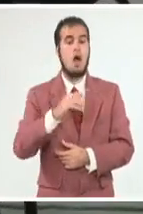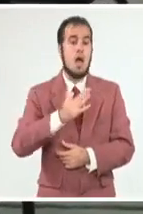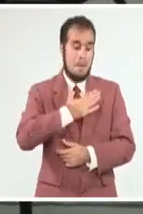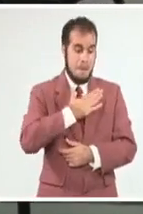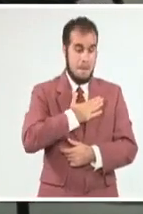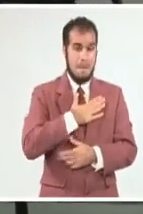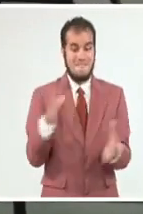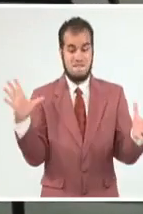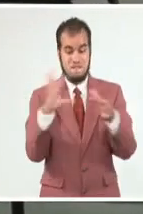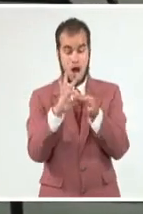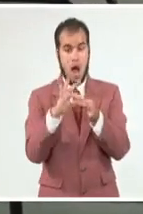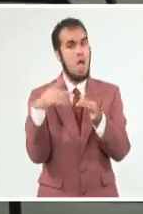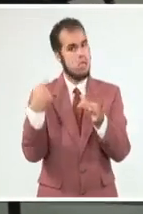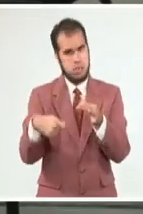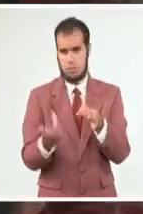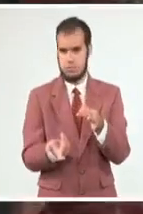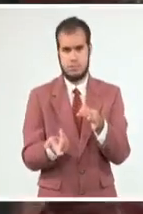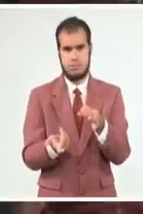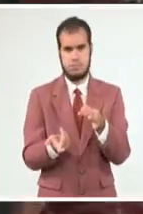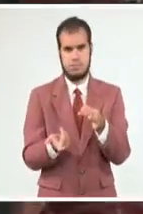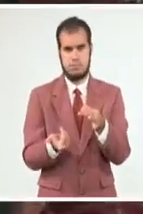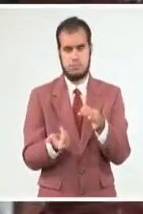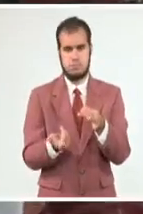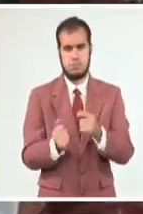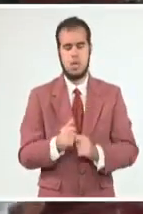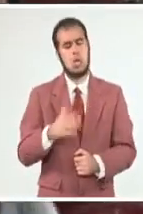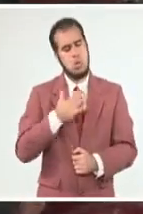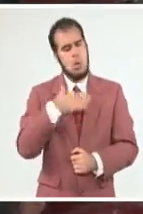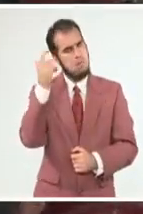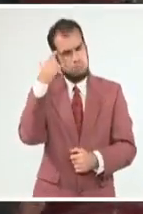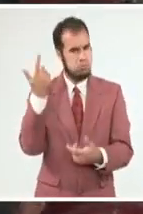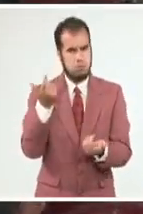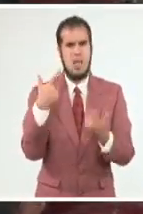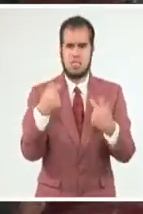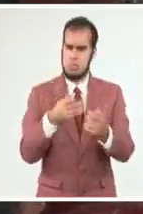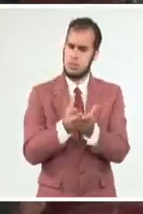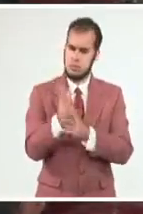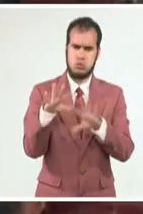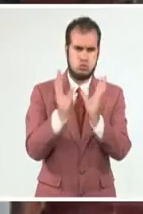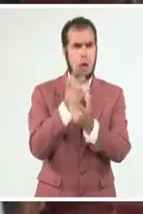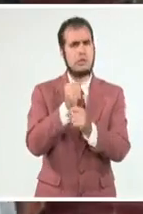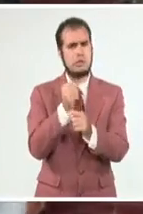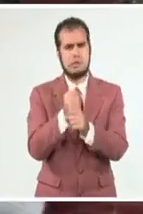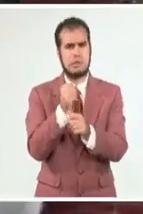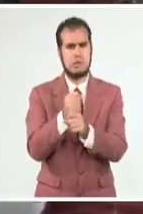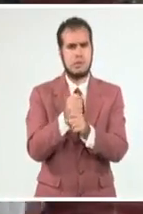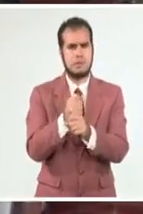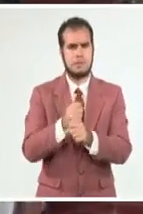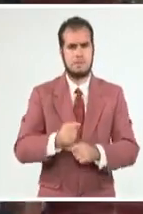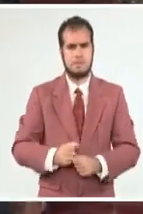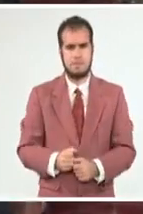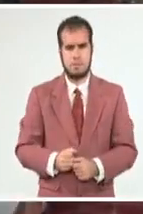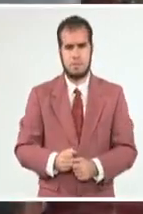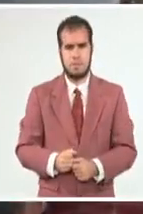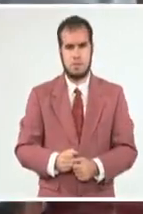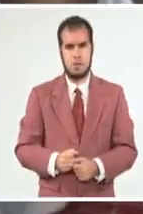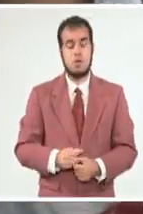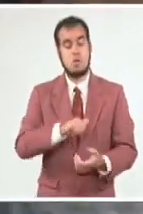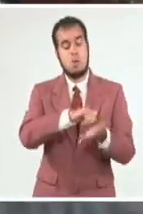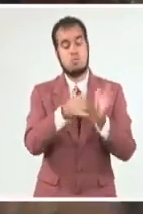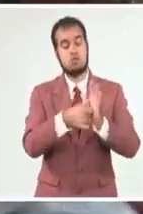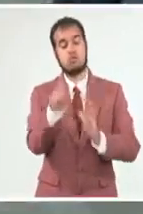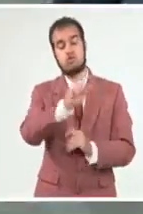estatal. Para mí también tenemos que seguir trabajando, por lo menos de mi experiencia, el vínculo de los proyectos de desarrollo social con